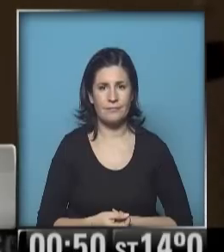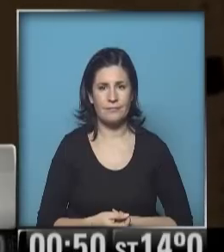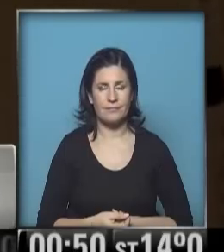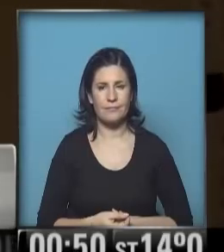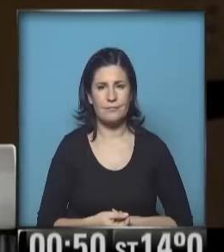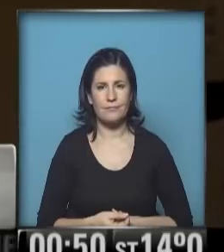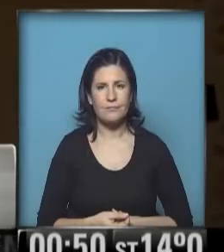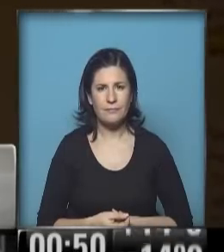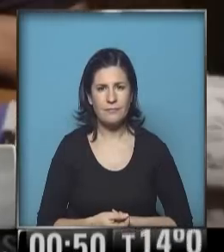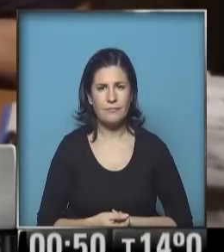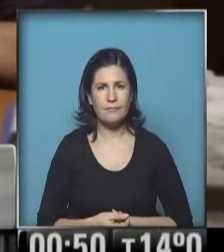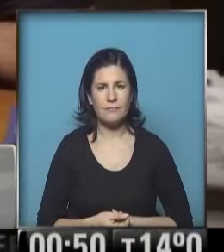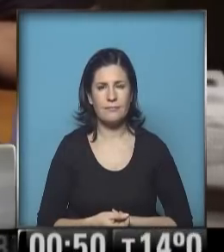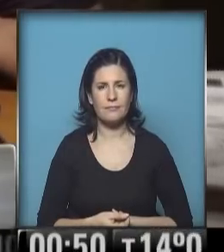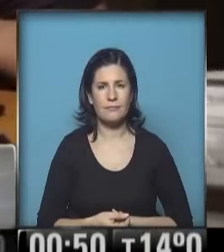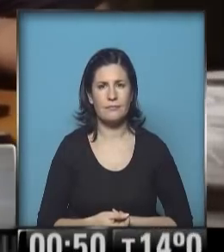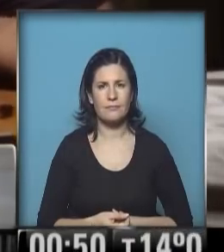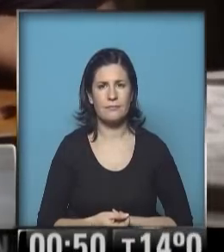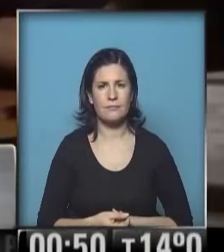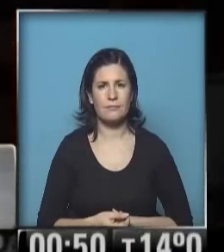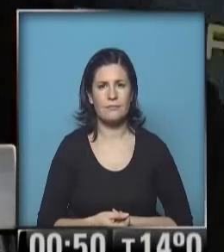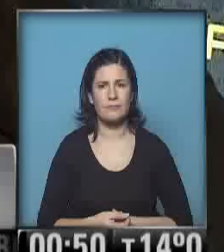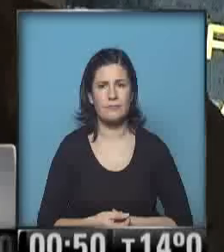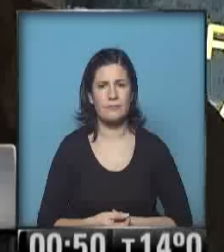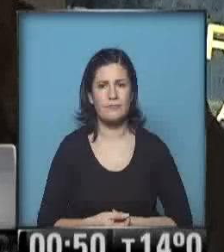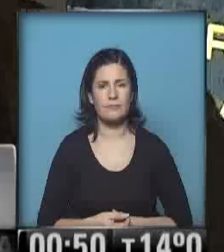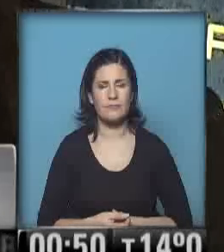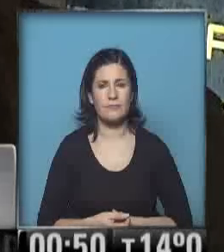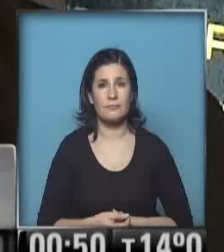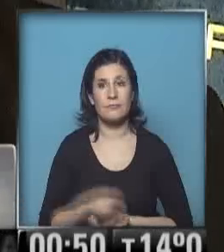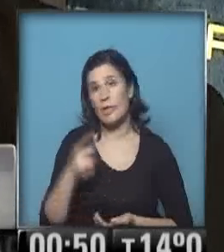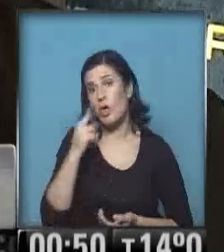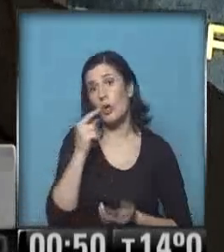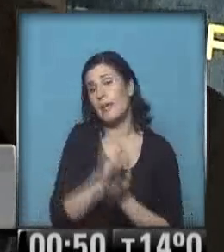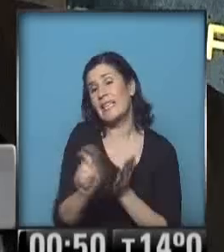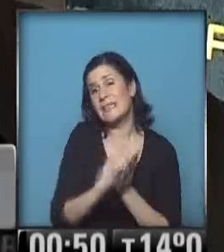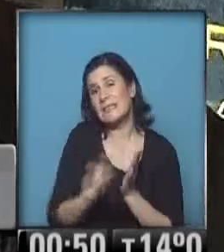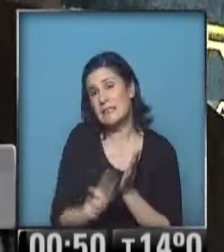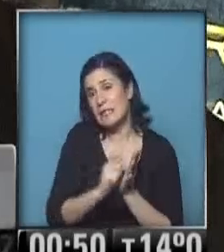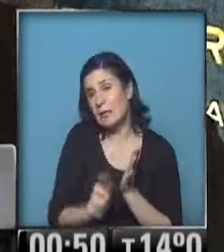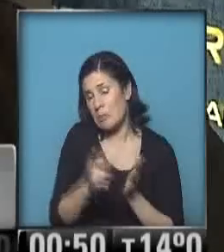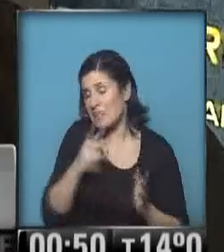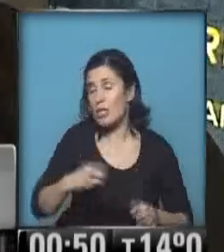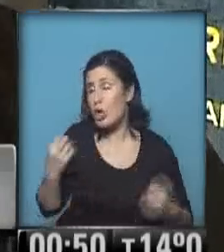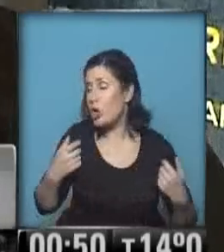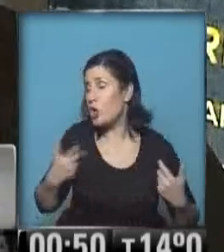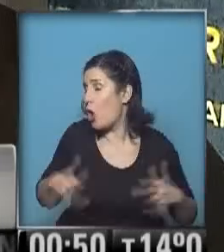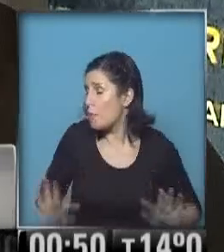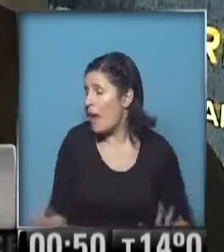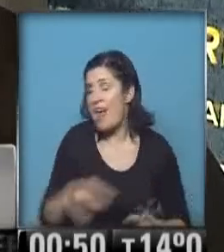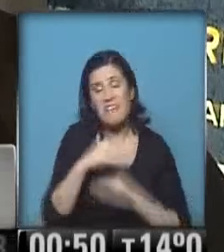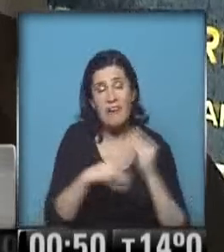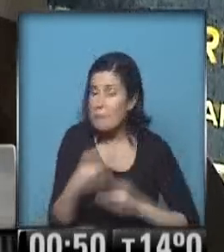la televisión y en todos los medios? Justamente quiero escribir sobre lo que no fue publicado. Es un escritor que con una aparente vida normal, con una familia